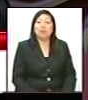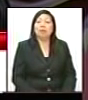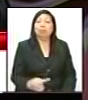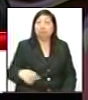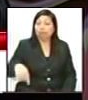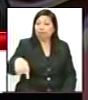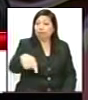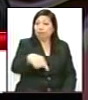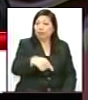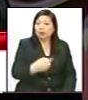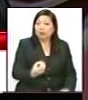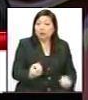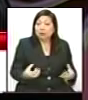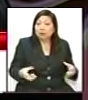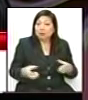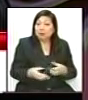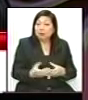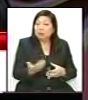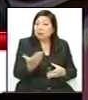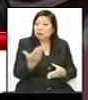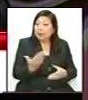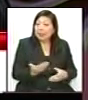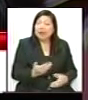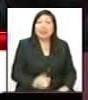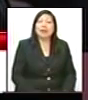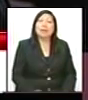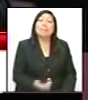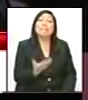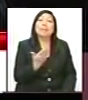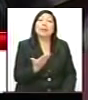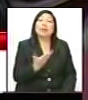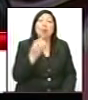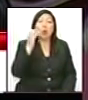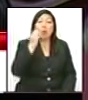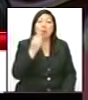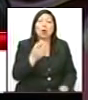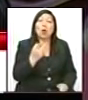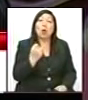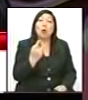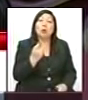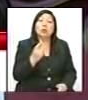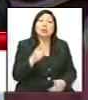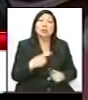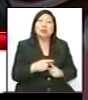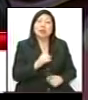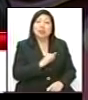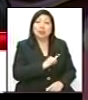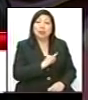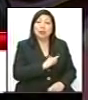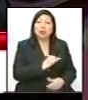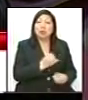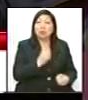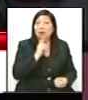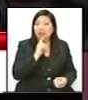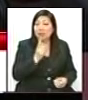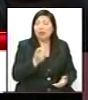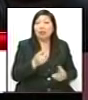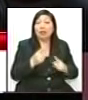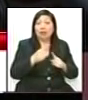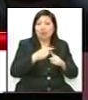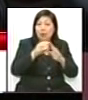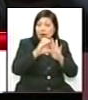nosotros como comisión solicitamos los pedidos de opinión a 11 instituciones, como son el